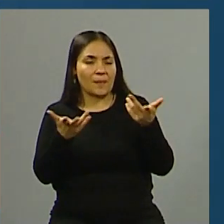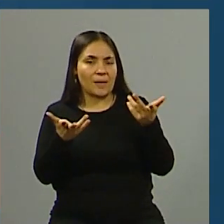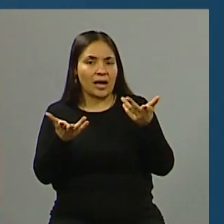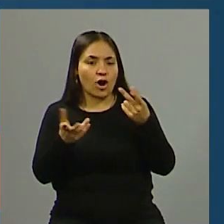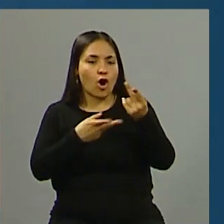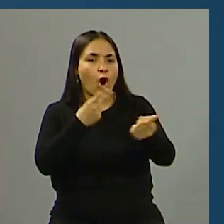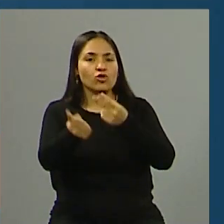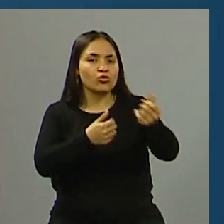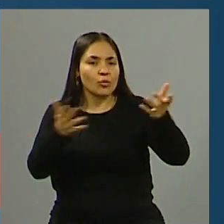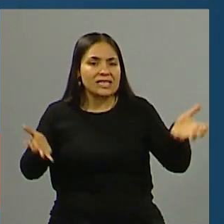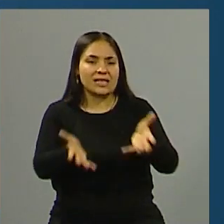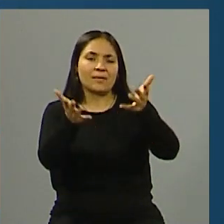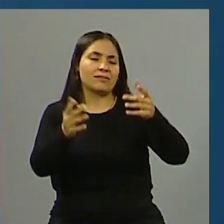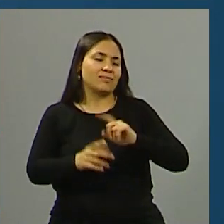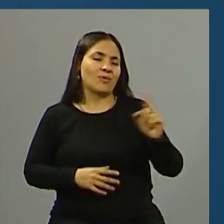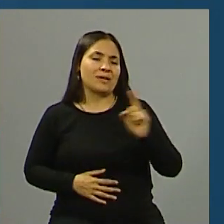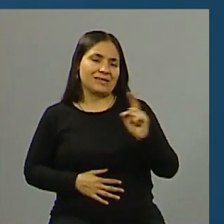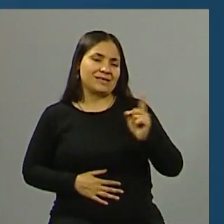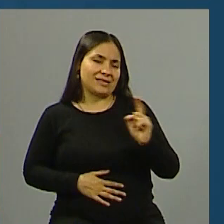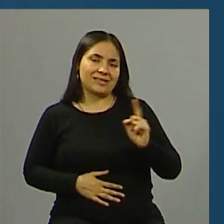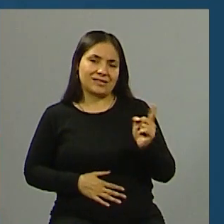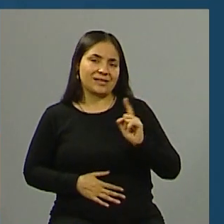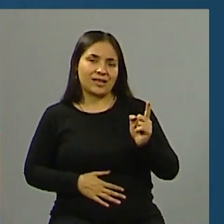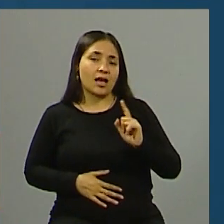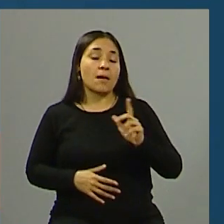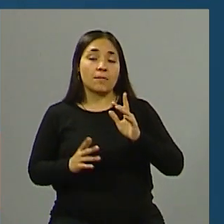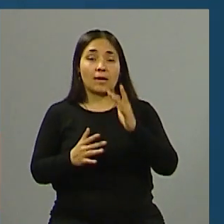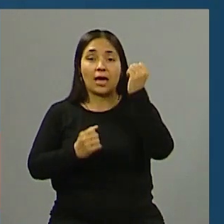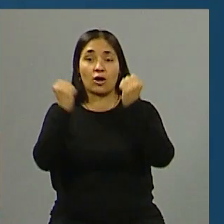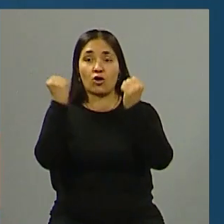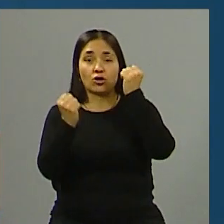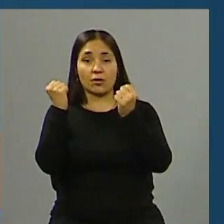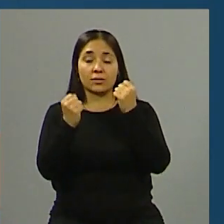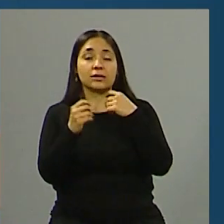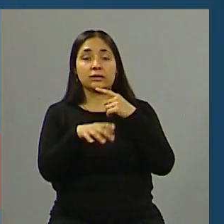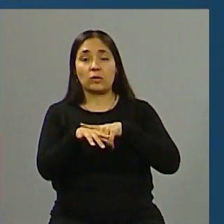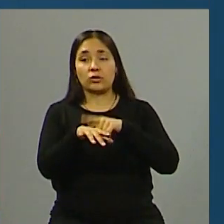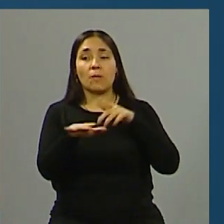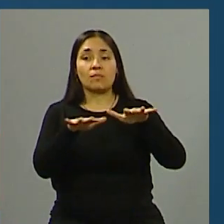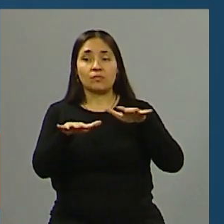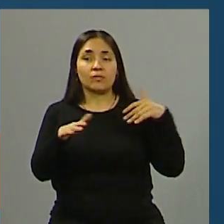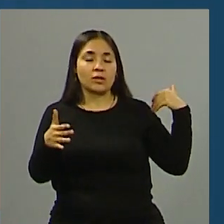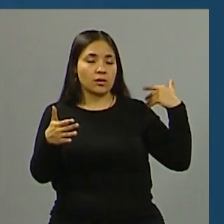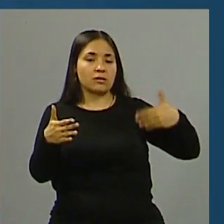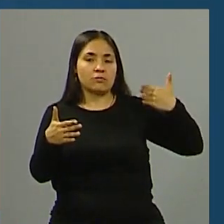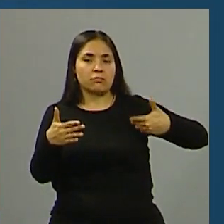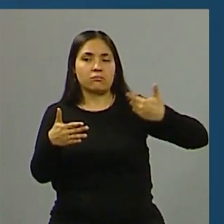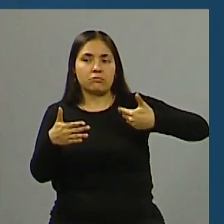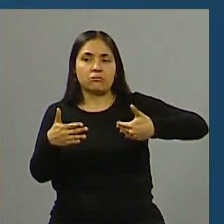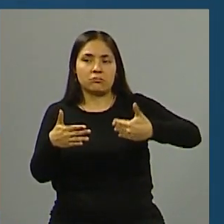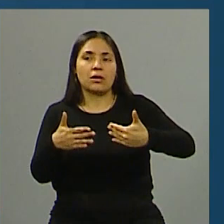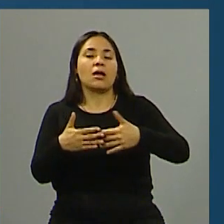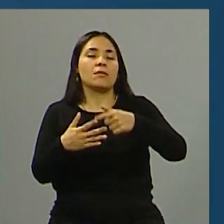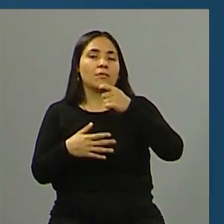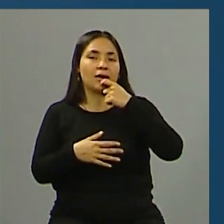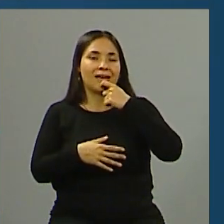incentivar el consumo. No va por ahí, aparte porque estamos en una economía con todo lo que viene pasando en los últimos tiempos. Yo te doy